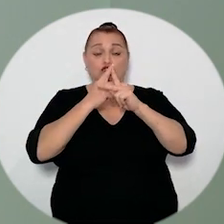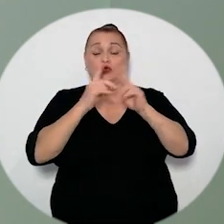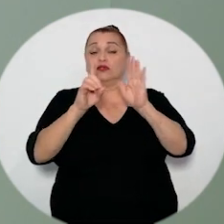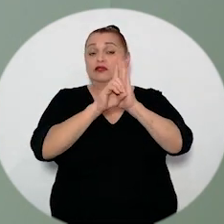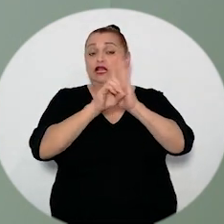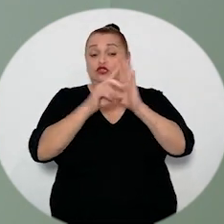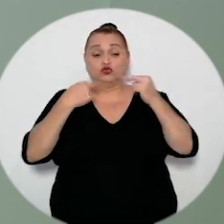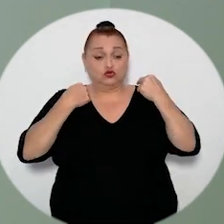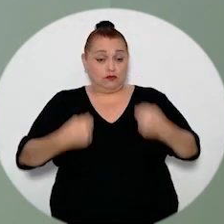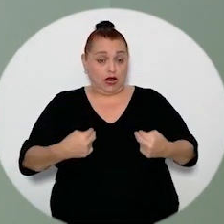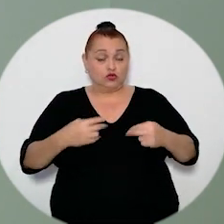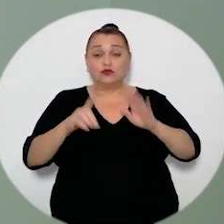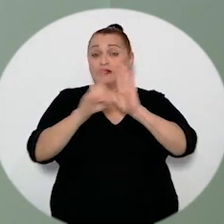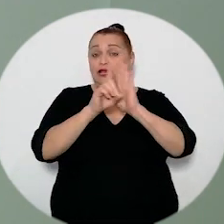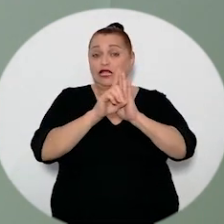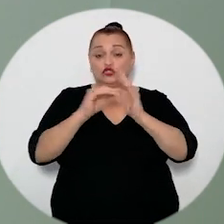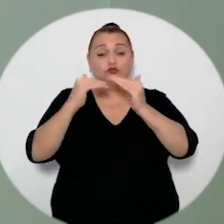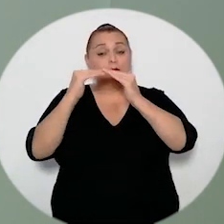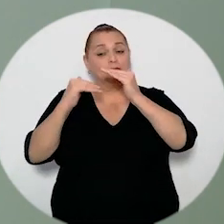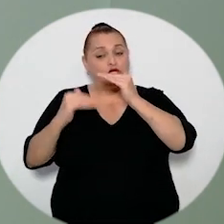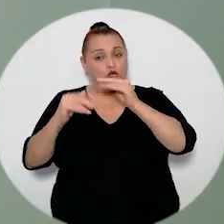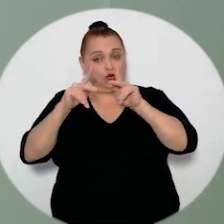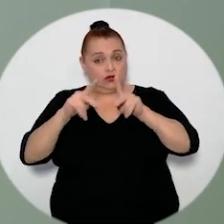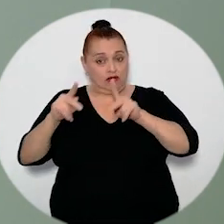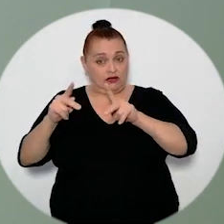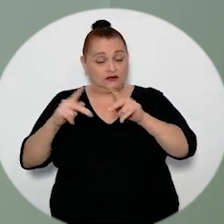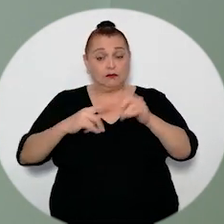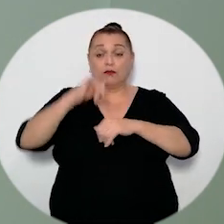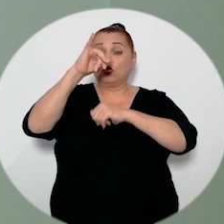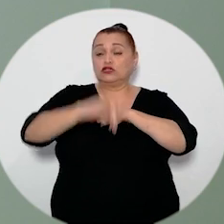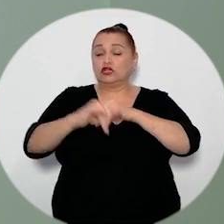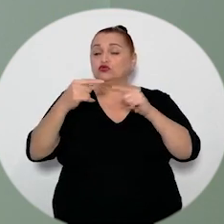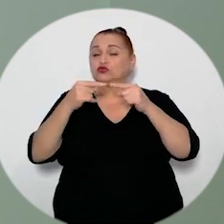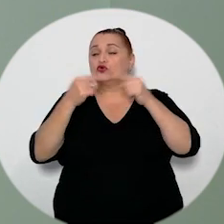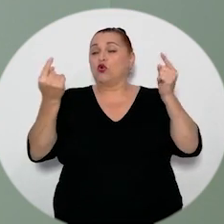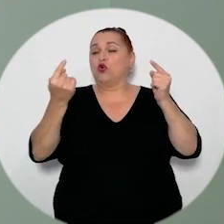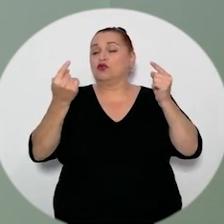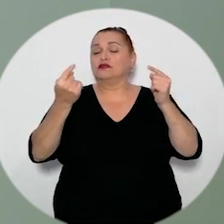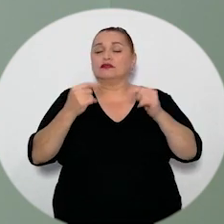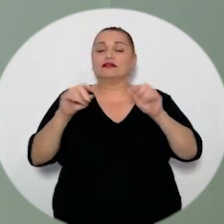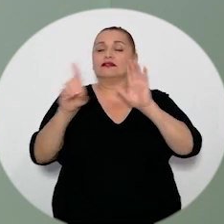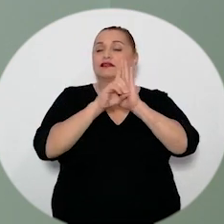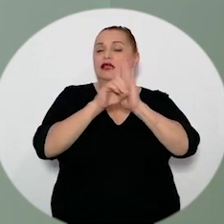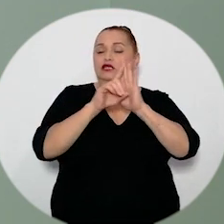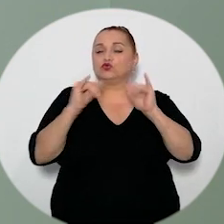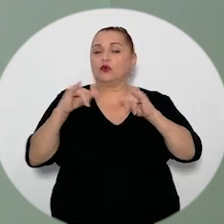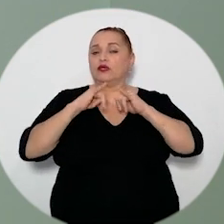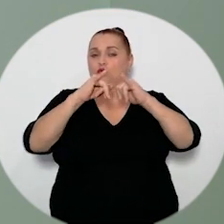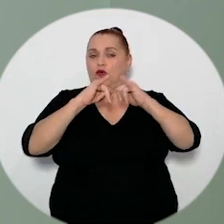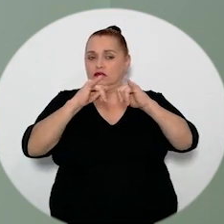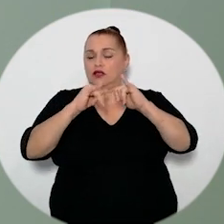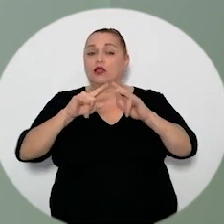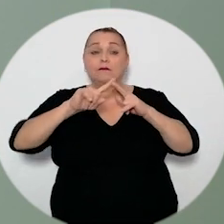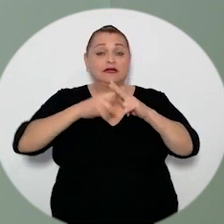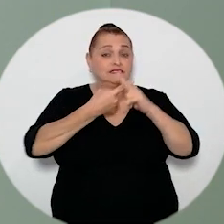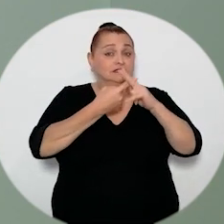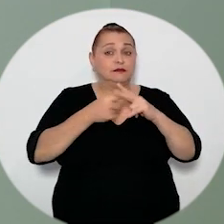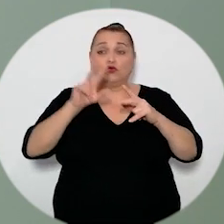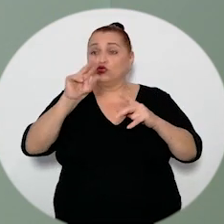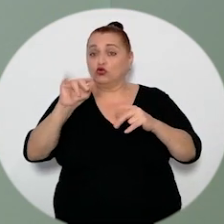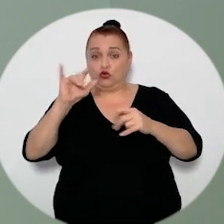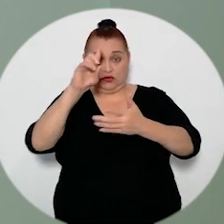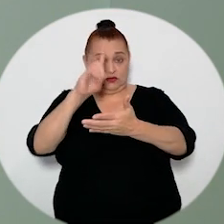los derechos humanos o derechos de las minorías, proyectos que atenten contra el derecho a la igualdad o el principio de